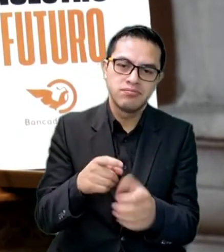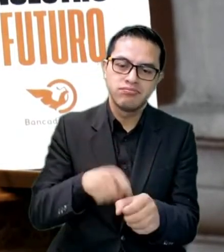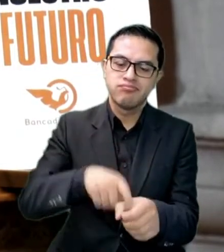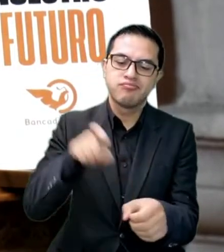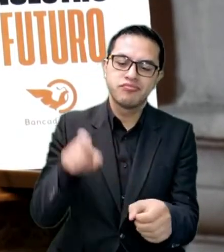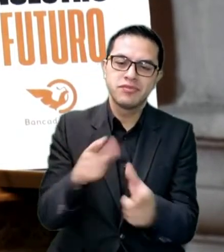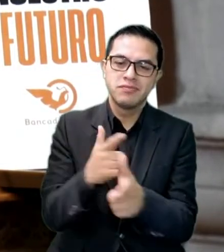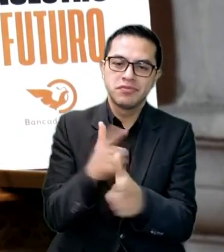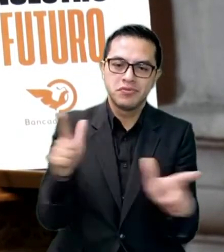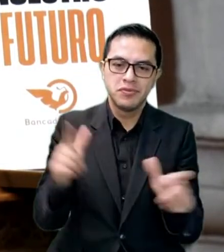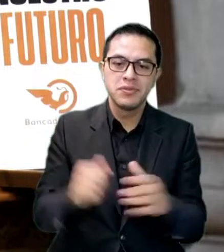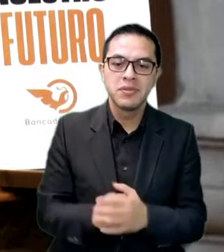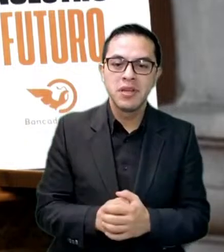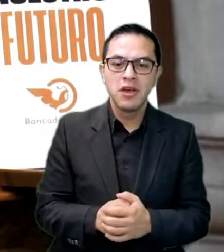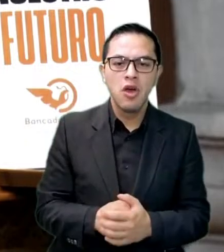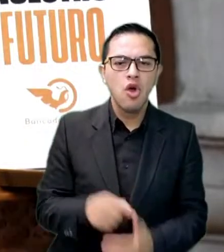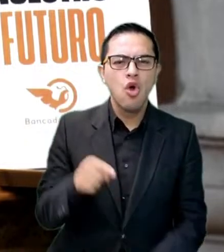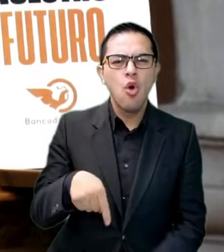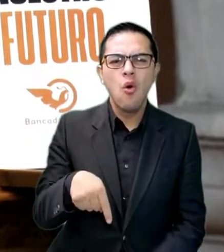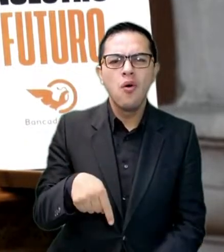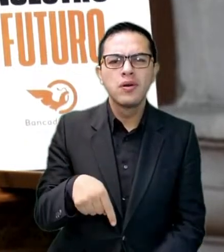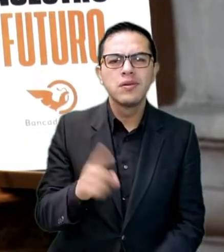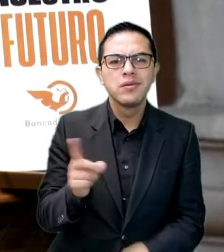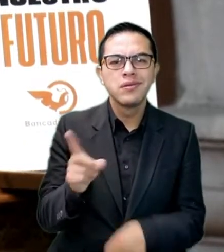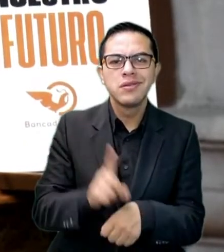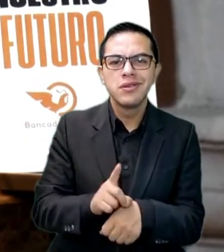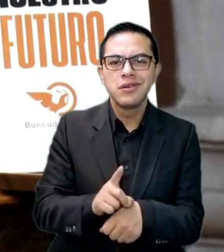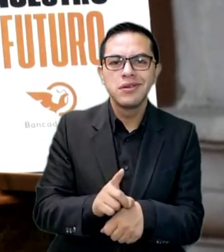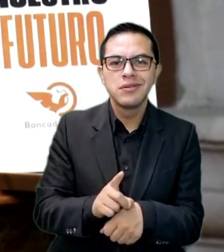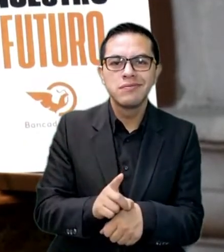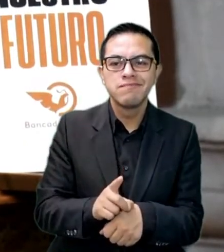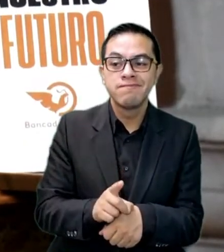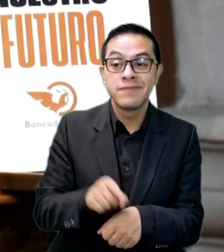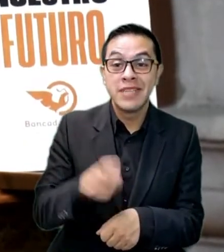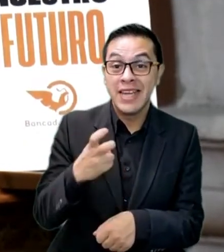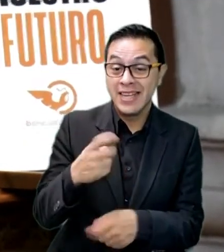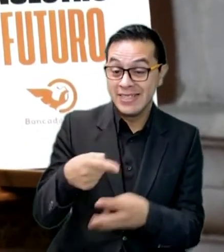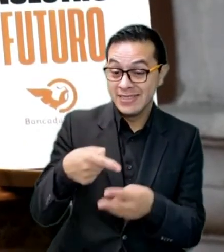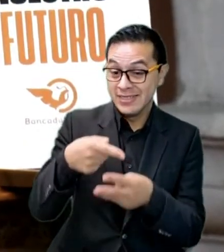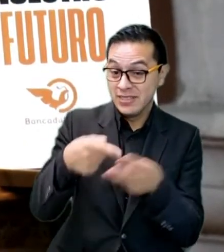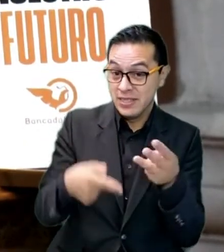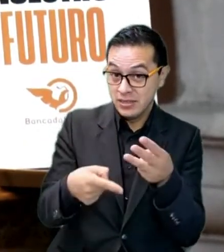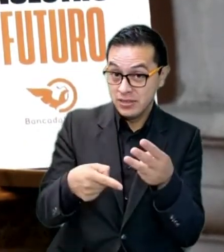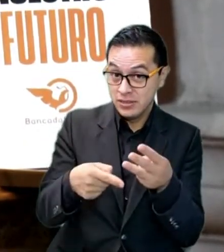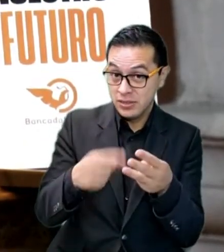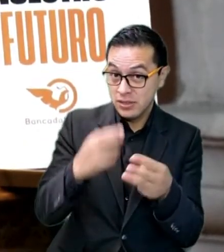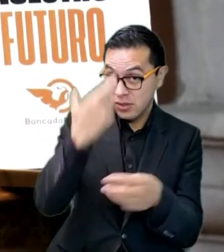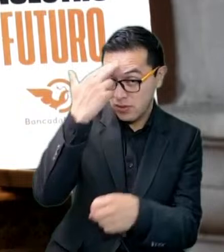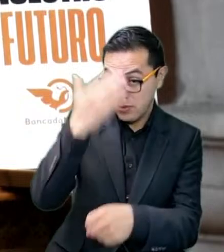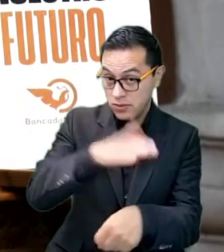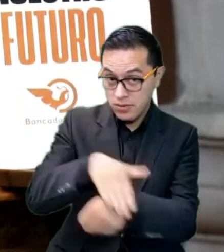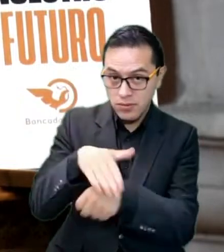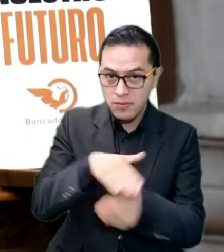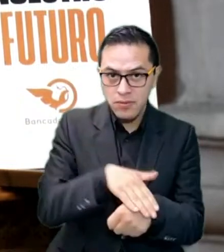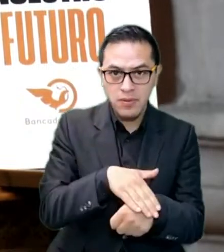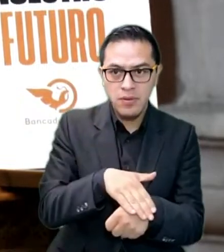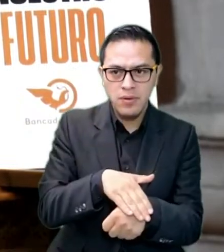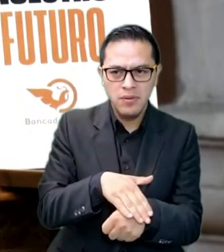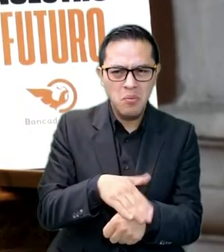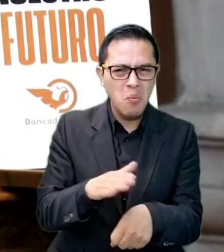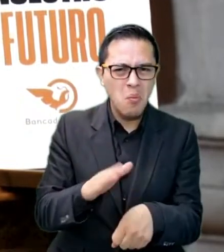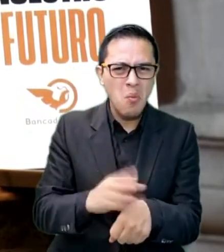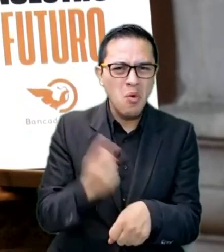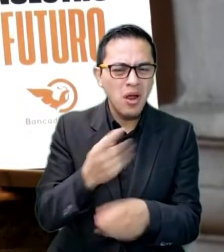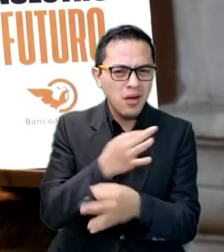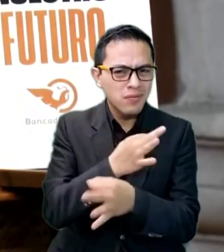un día tan importante? Porque es clara muestra de que nos falta mucho